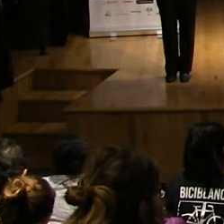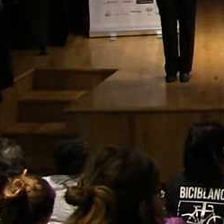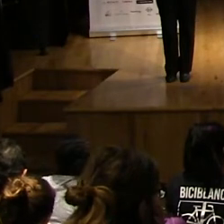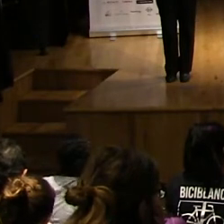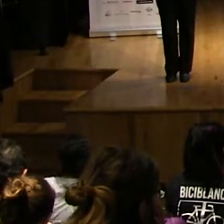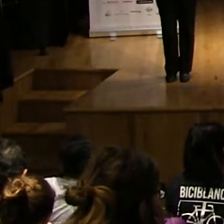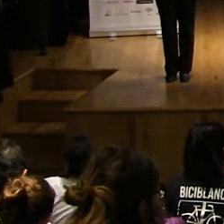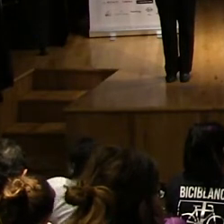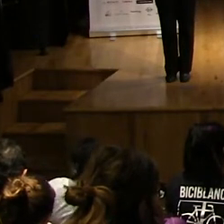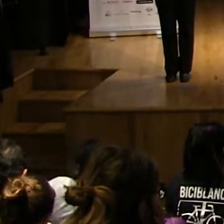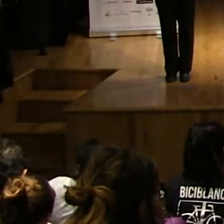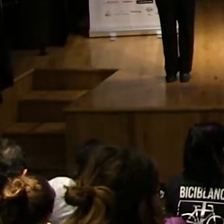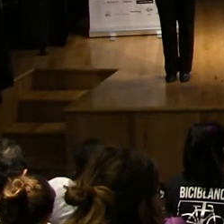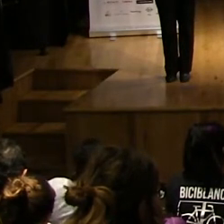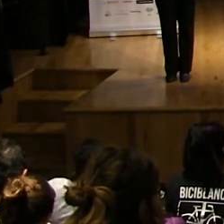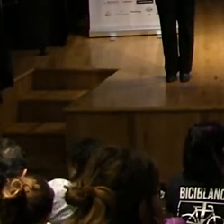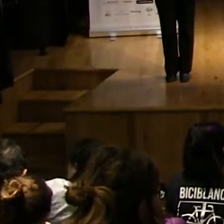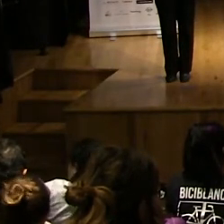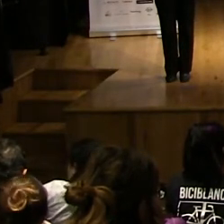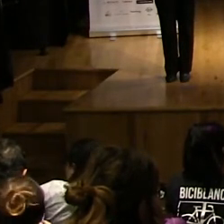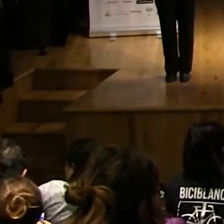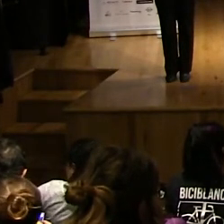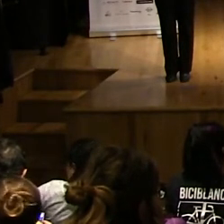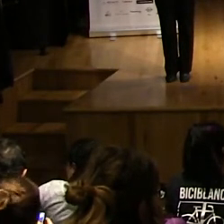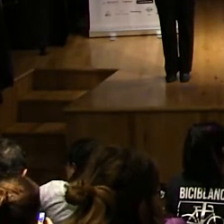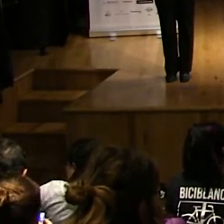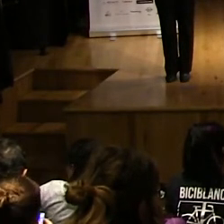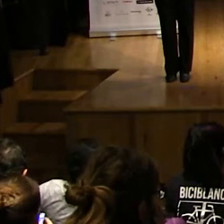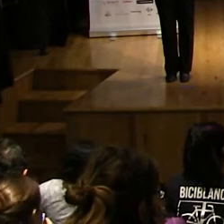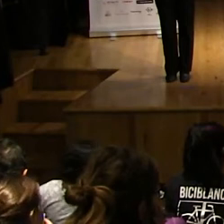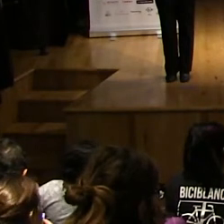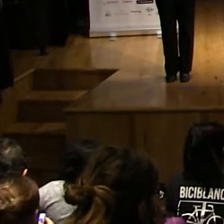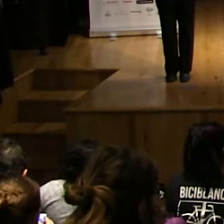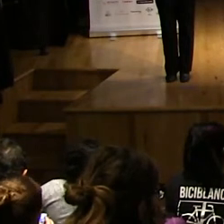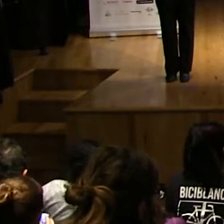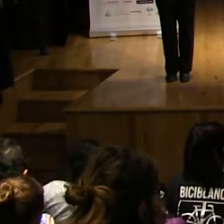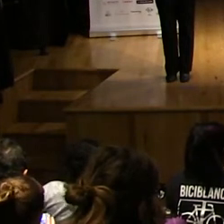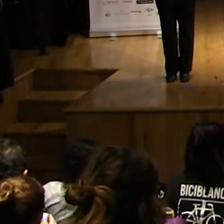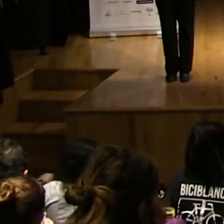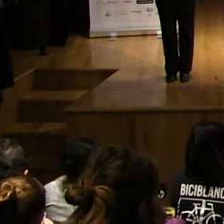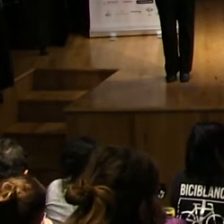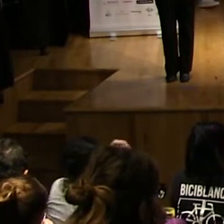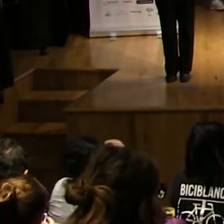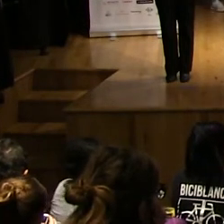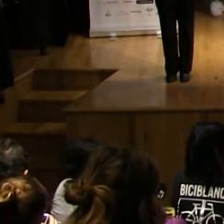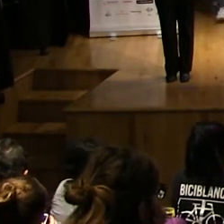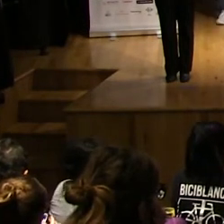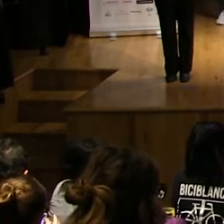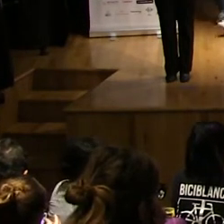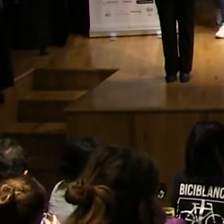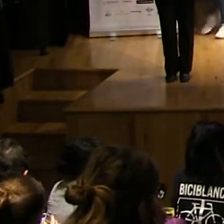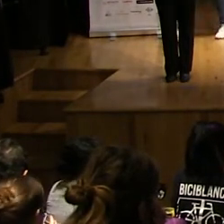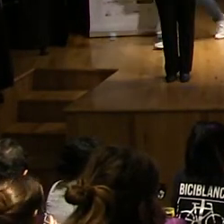el primero quisiera compartirle a la audiencia cuál es el formato para el panel y luego pasamos directamente